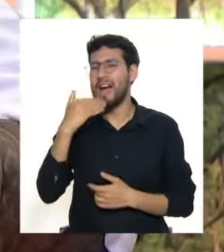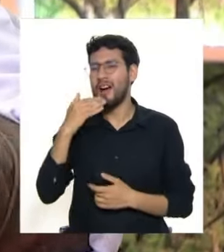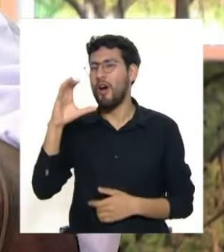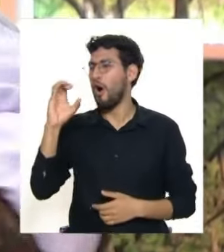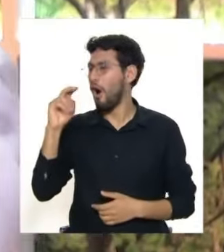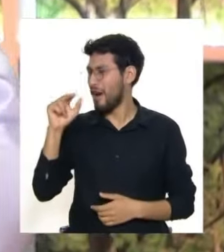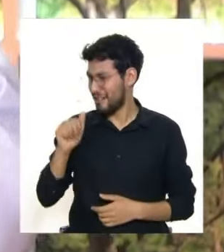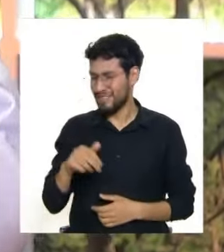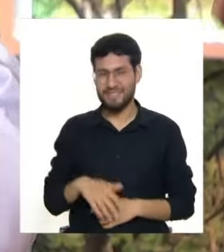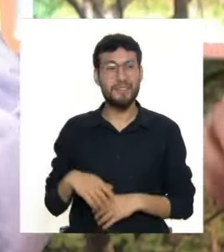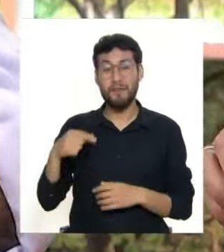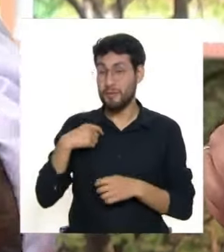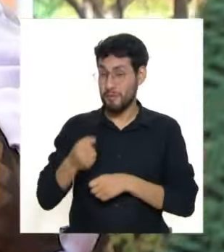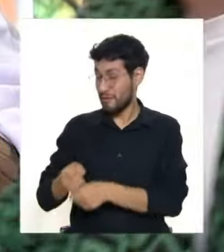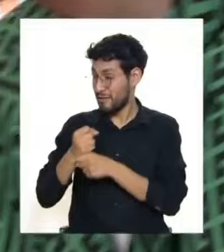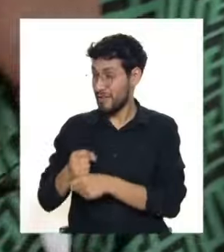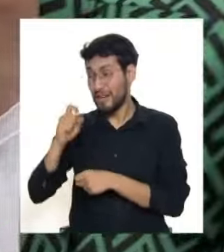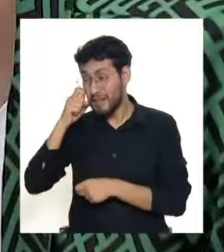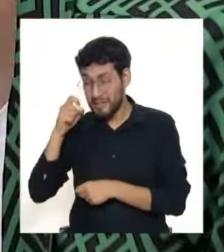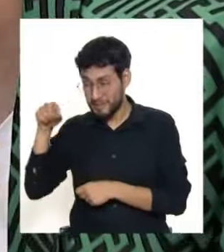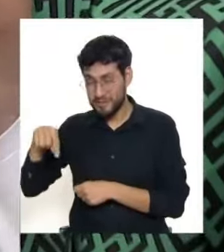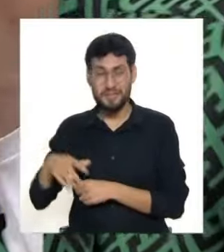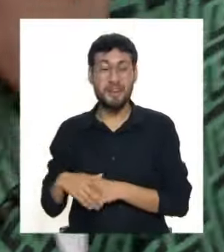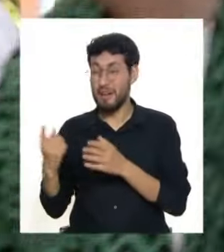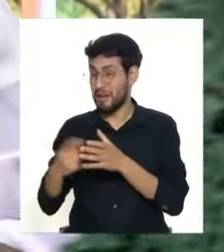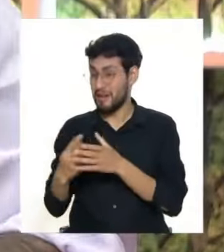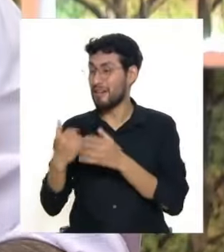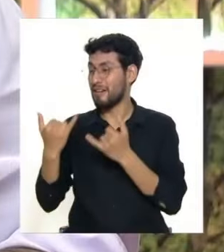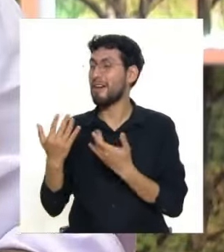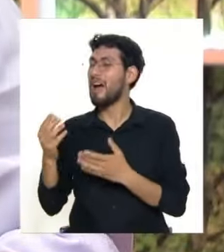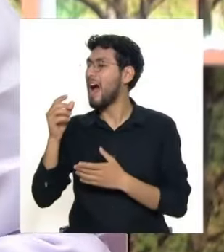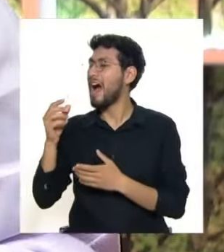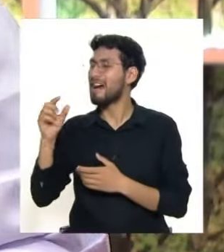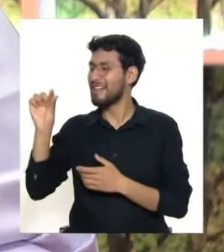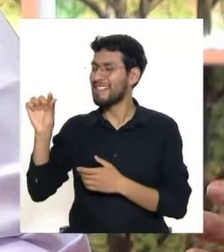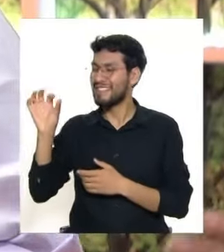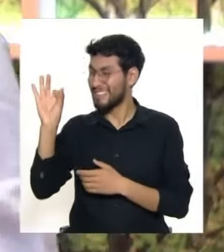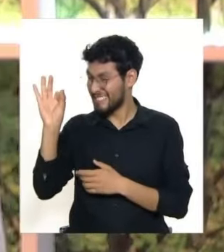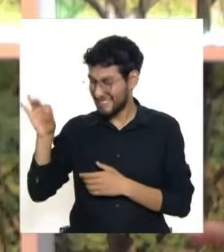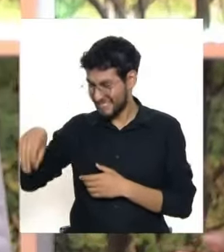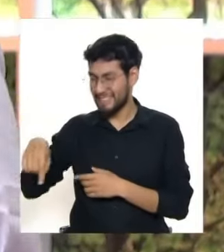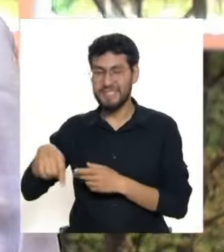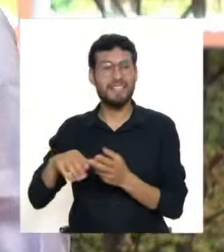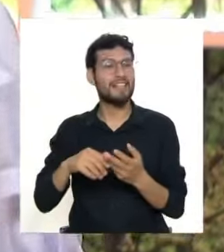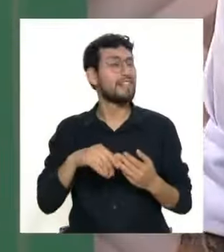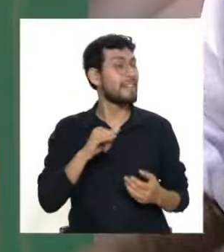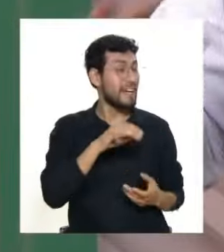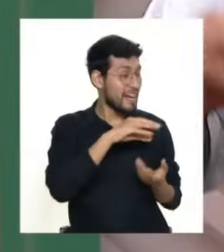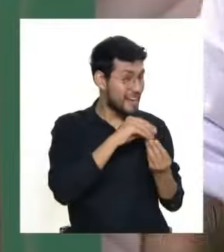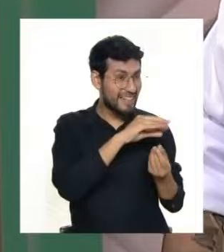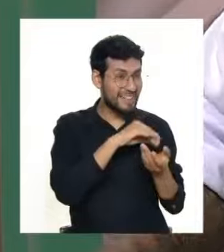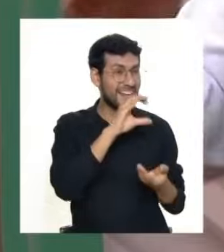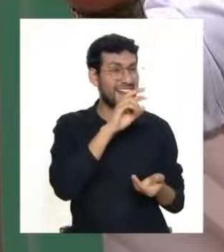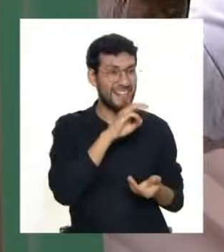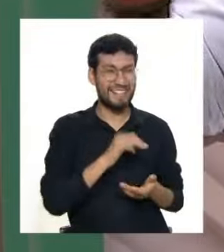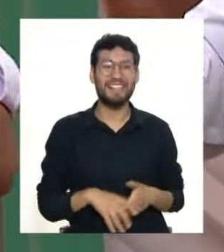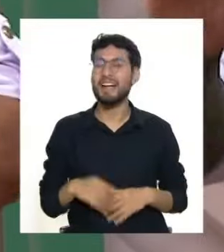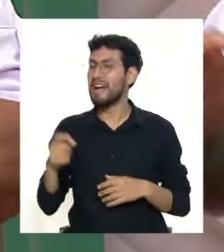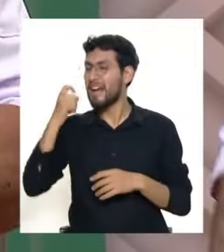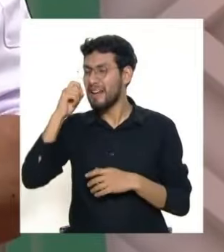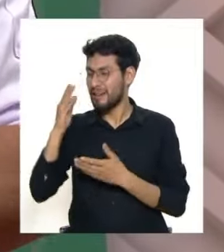de cocona. La he salteado con un poco de cebolla, le he licuado y le voy a poner ajicito charapita como y ají limo. Como cremita. Como cremita, pero